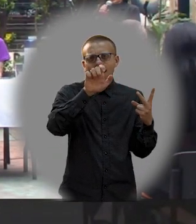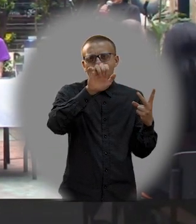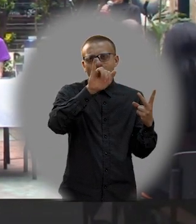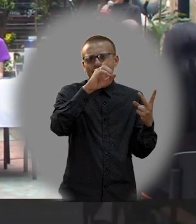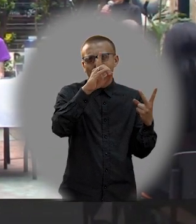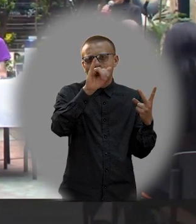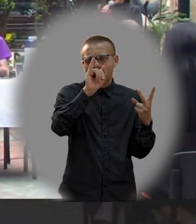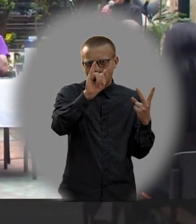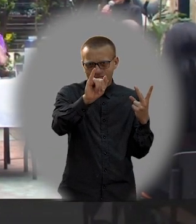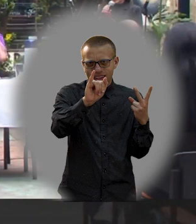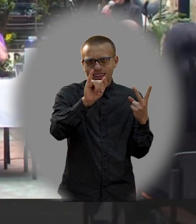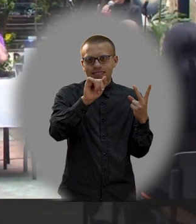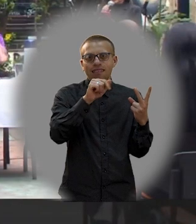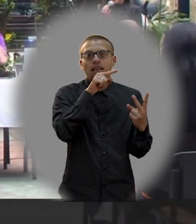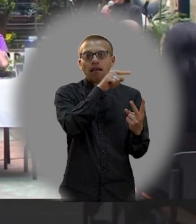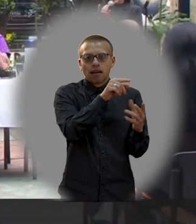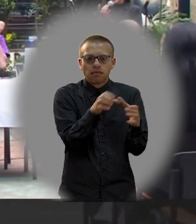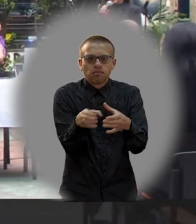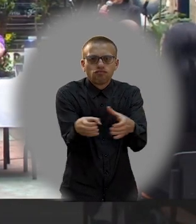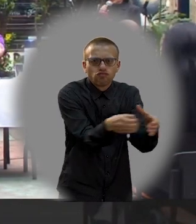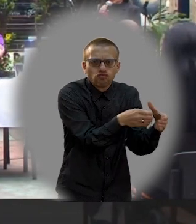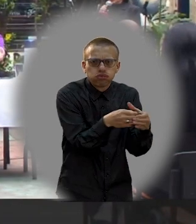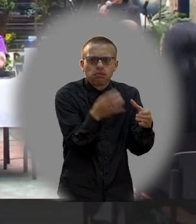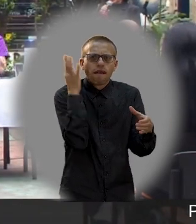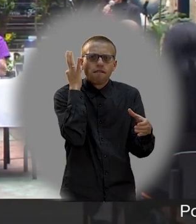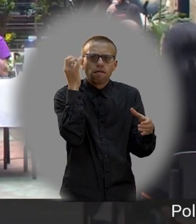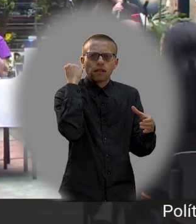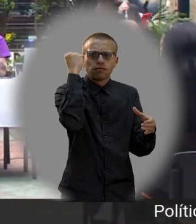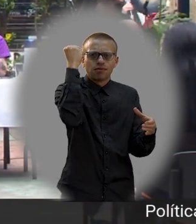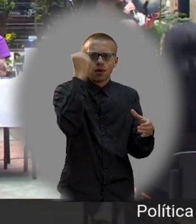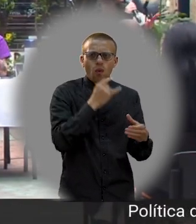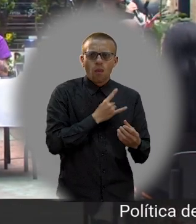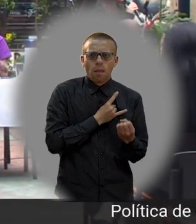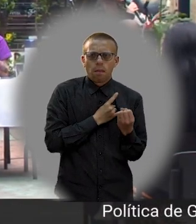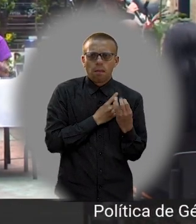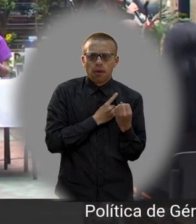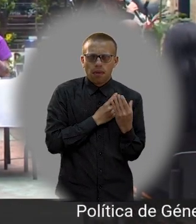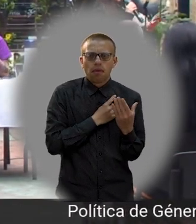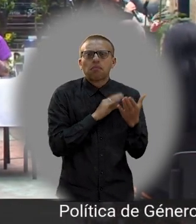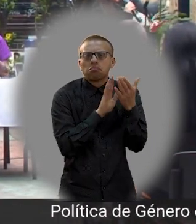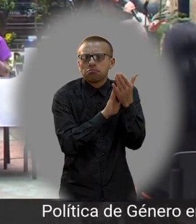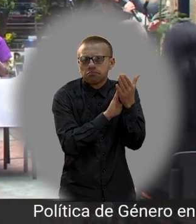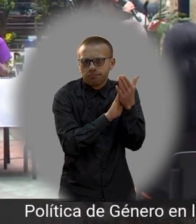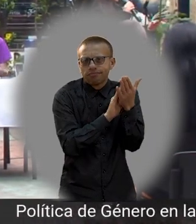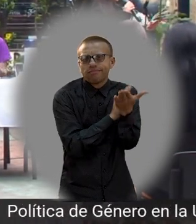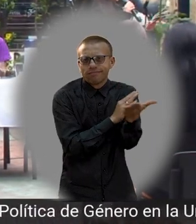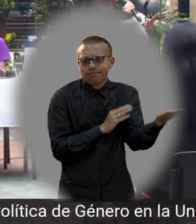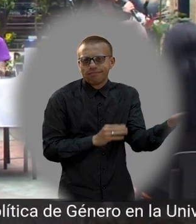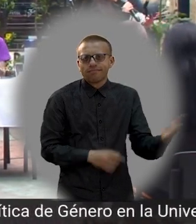Briceño Bejarano, de la Juntanza Feminista de la UPN, para quienes por aquí hay aplausos.